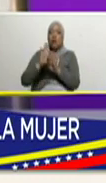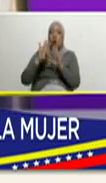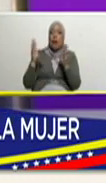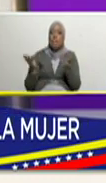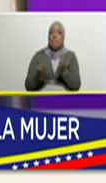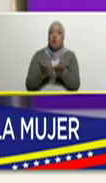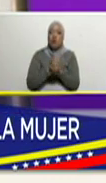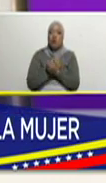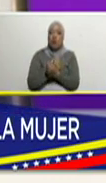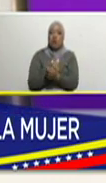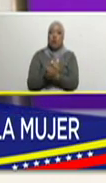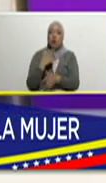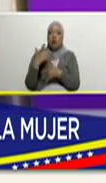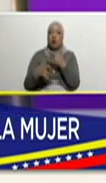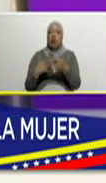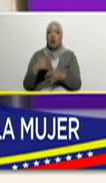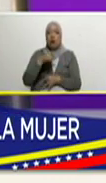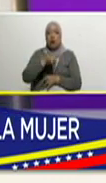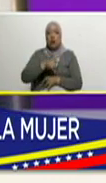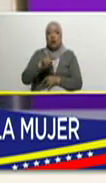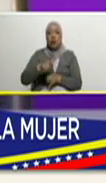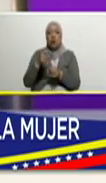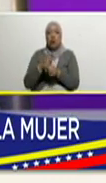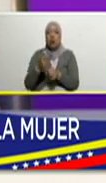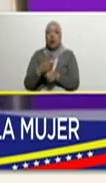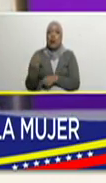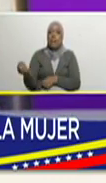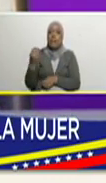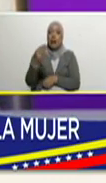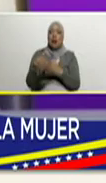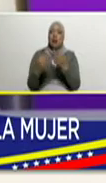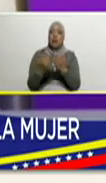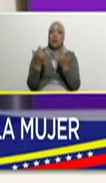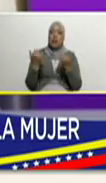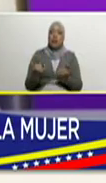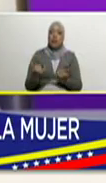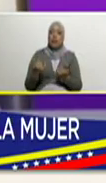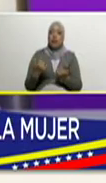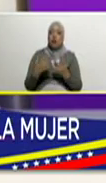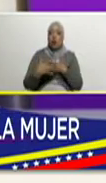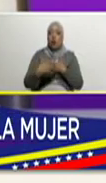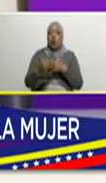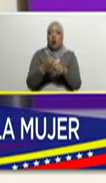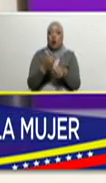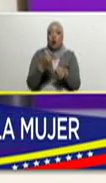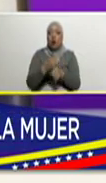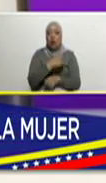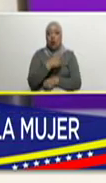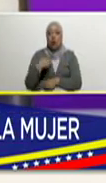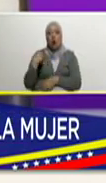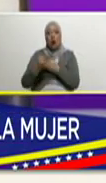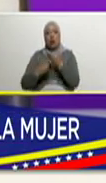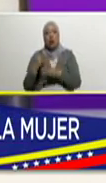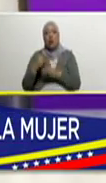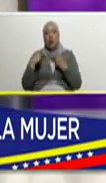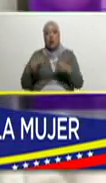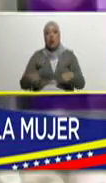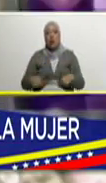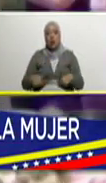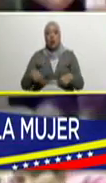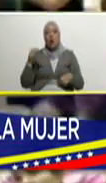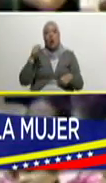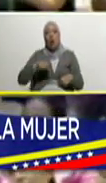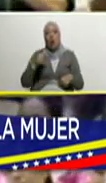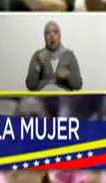cargado de amor nos hace ciudadanos y ciudadanas más ejemplares. Y eso es el reconocimiento que queremos hacer a parto humanizado, y por eso